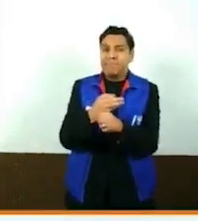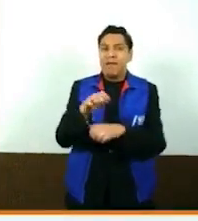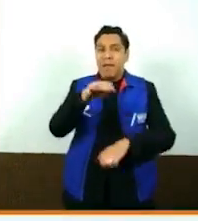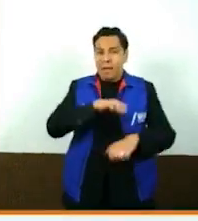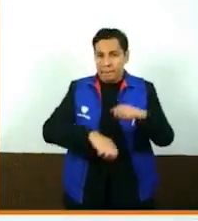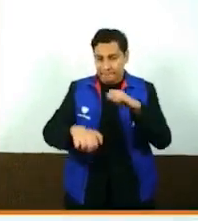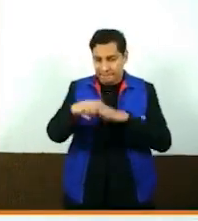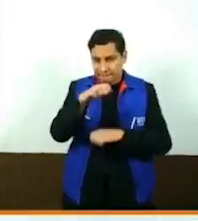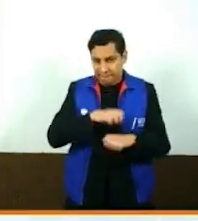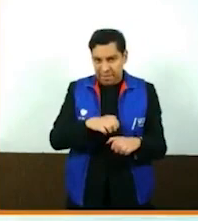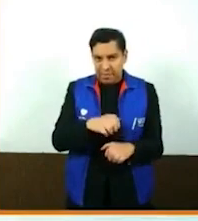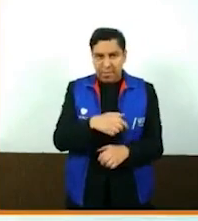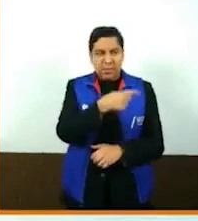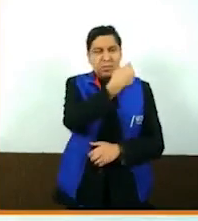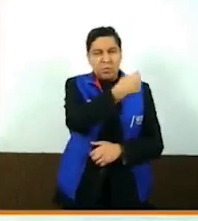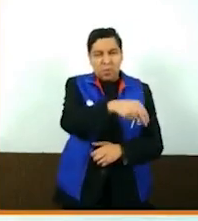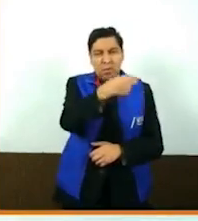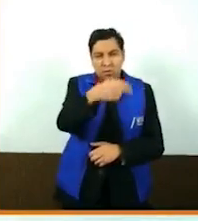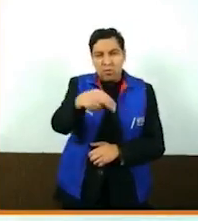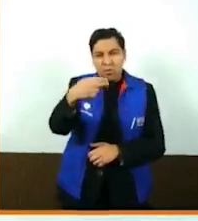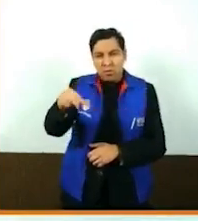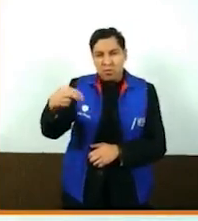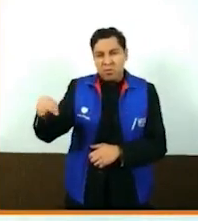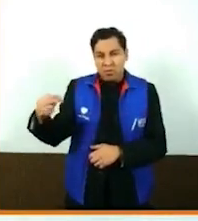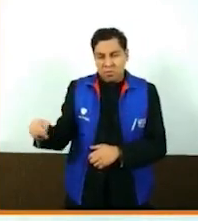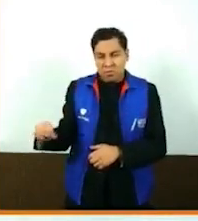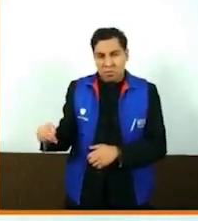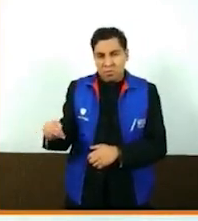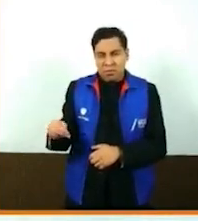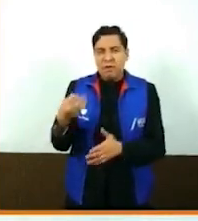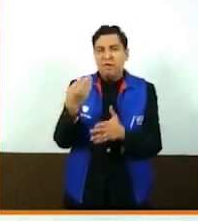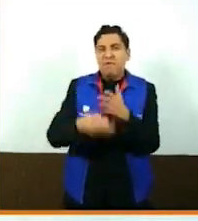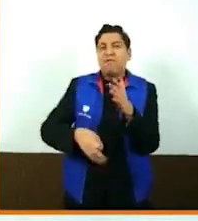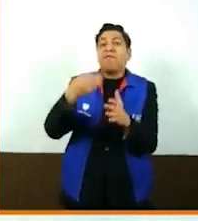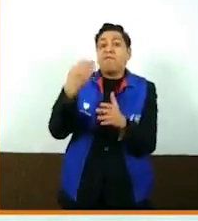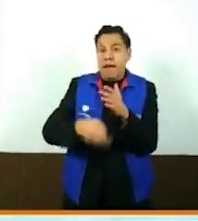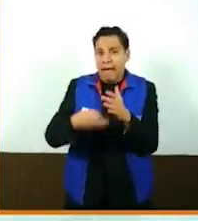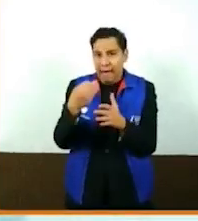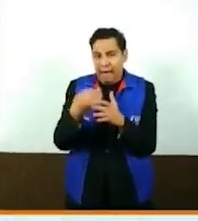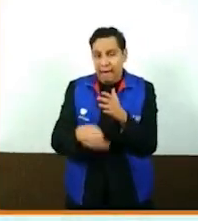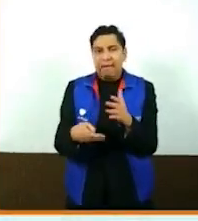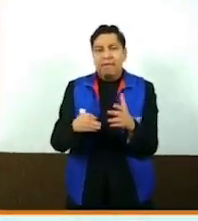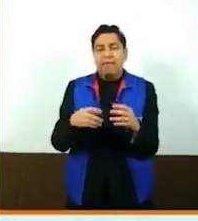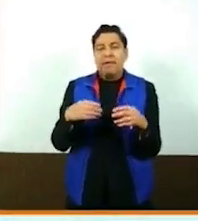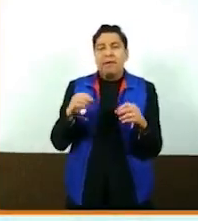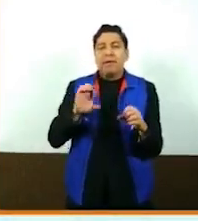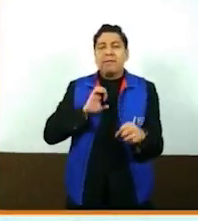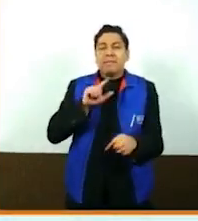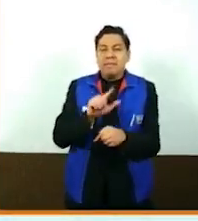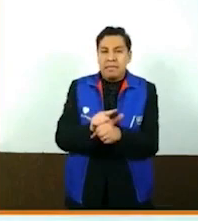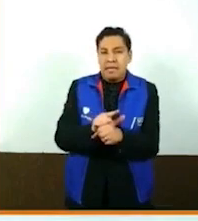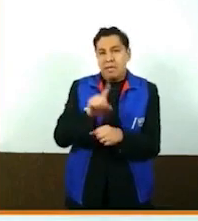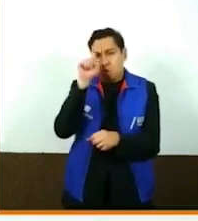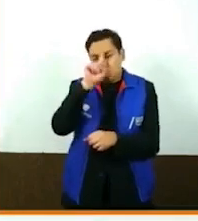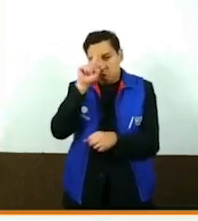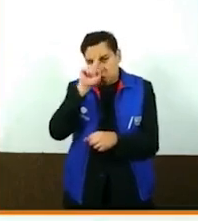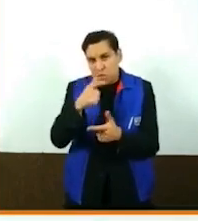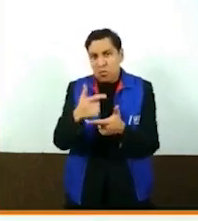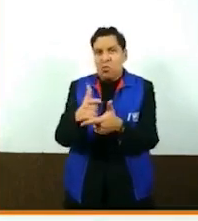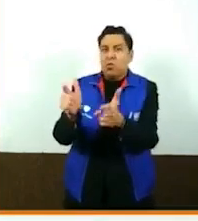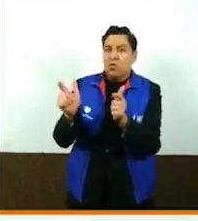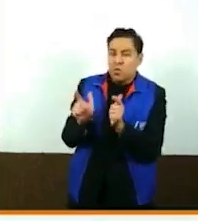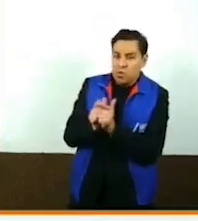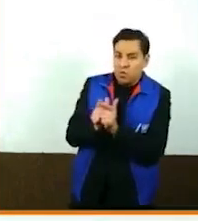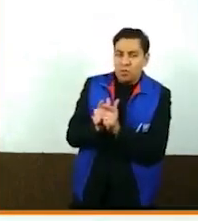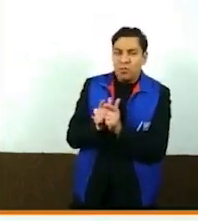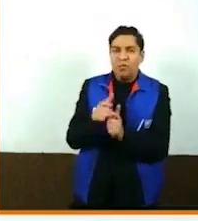a mencionar su nombre. Tengan paciencia, todavía nos falta la ceremonia de entidades promotoras, nos falta los consultores